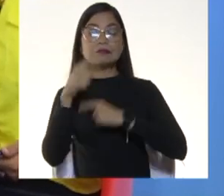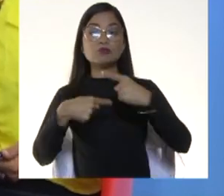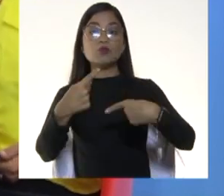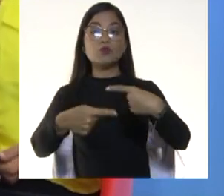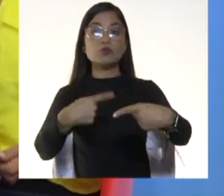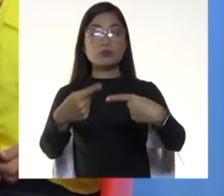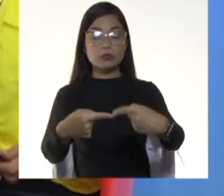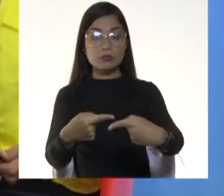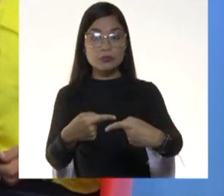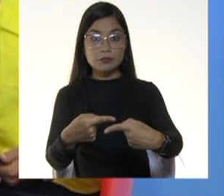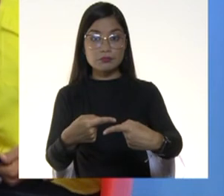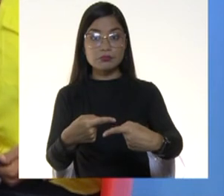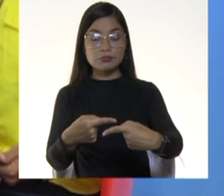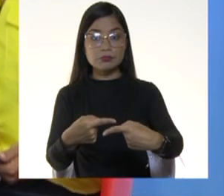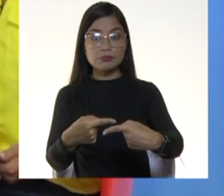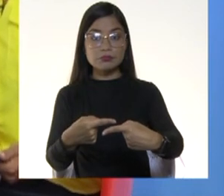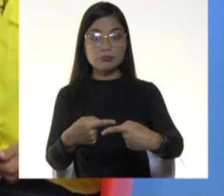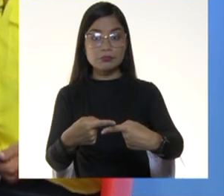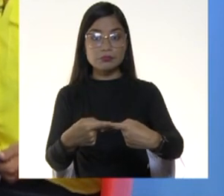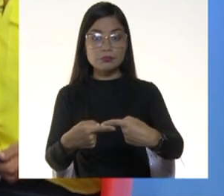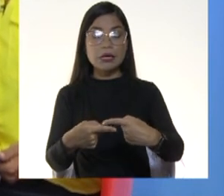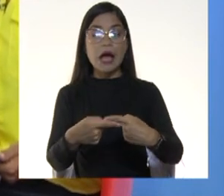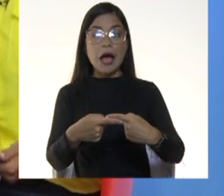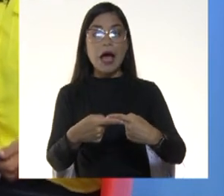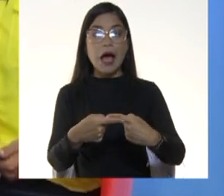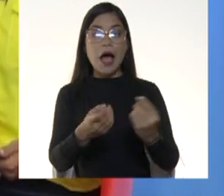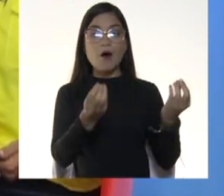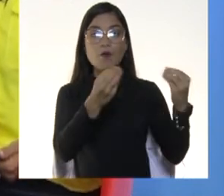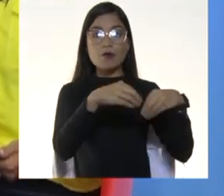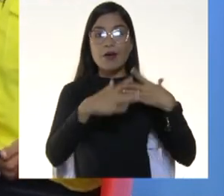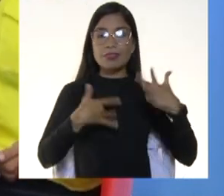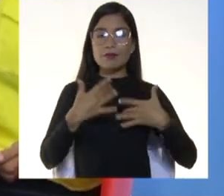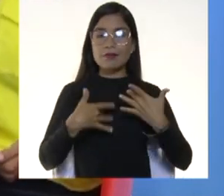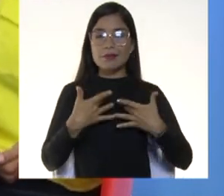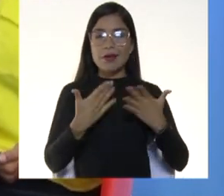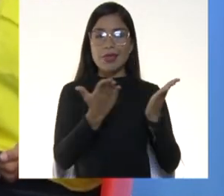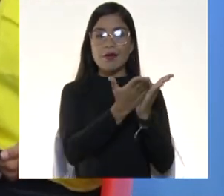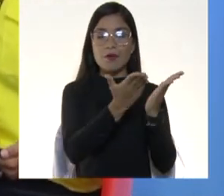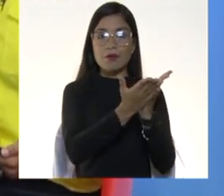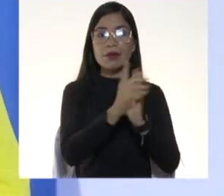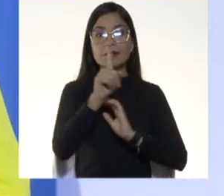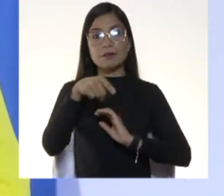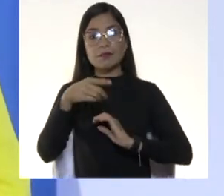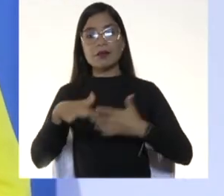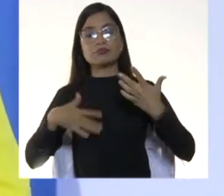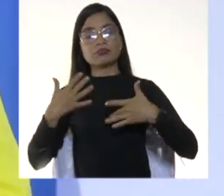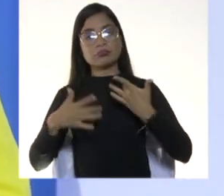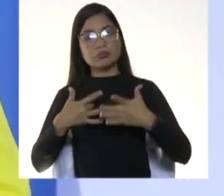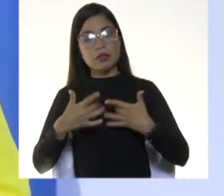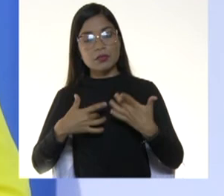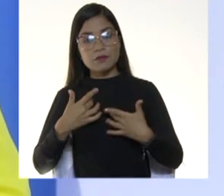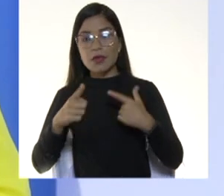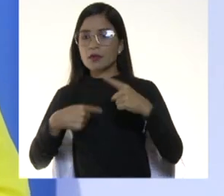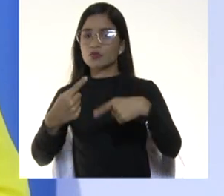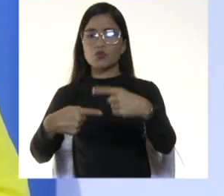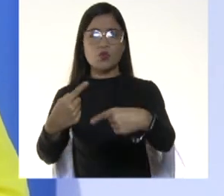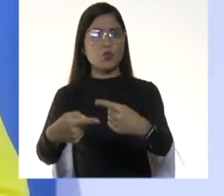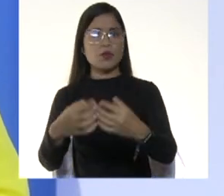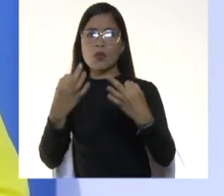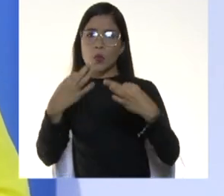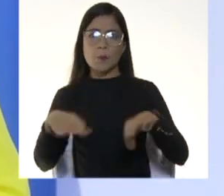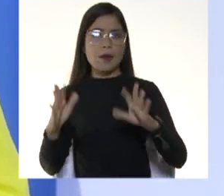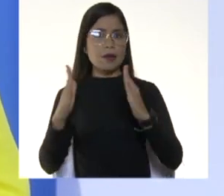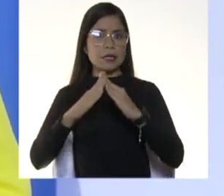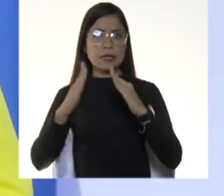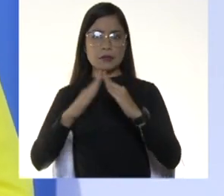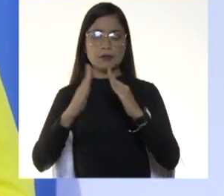donde coloques no solo las actividades académicas, sino también todas aquellas actividades que realizas diariamente en